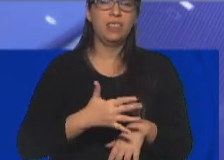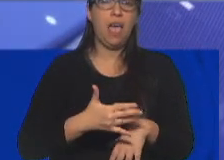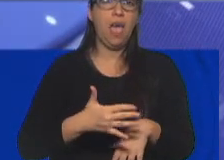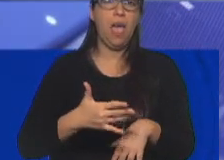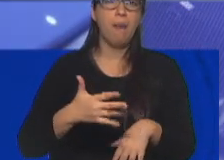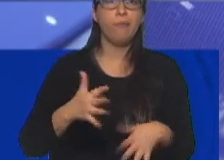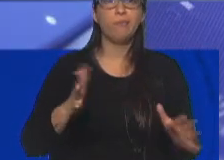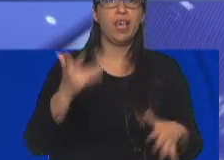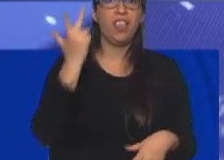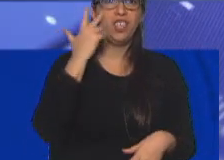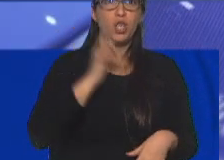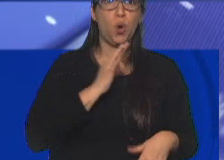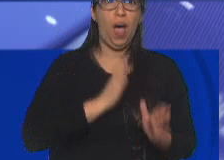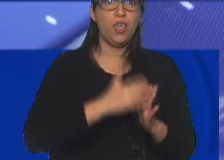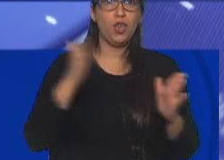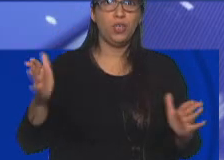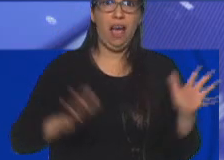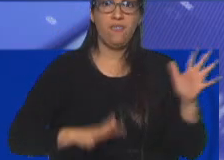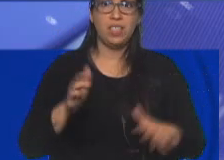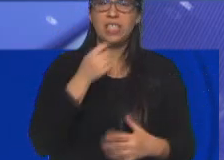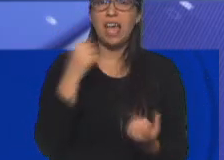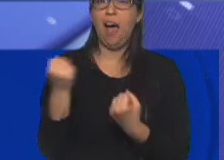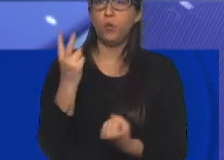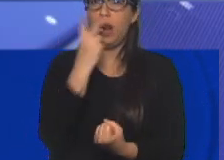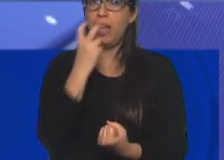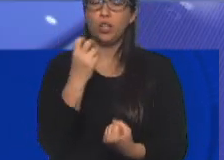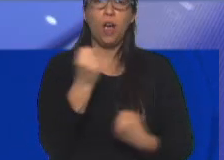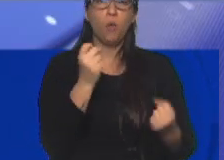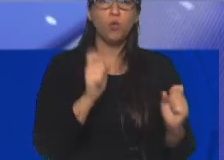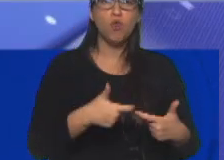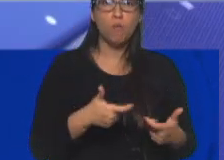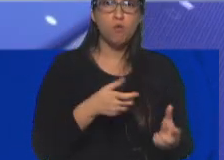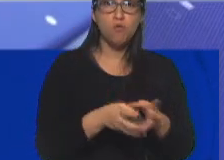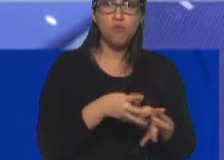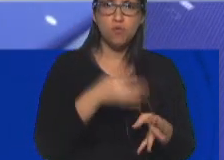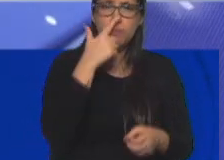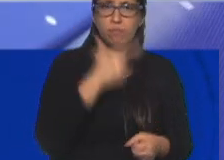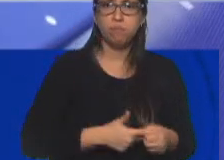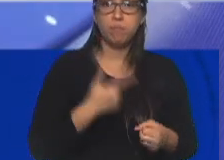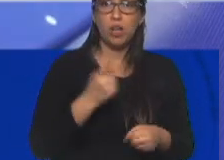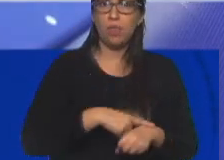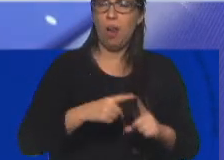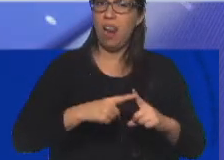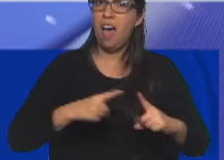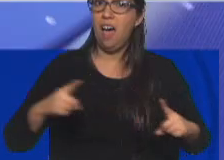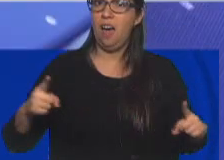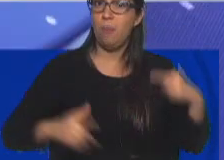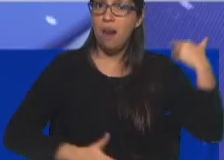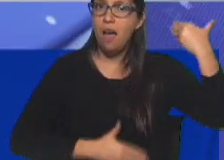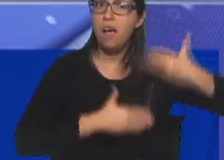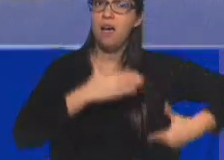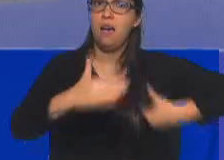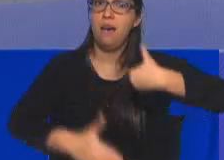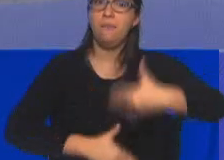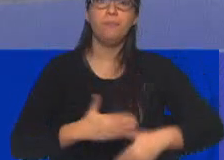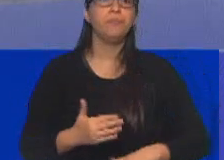menos 18 años, ¿no? Depende de si son autos eléctricos, si son autos convencionales, pero estamos hablando de plazos largos, ¿no? ¿Y la proyección